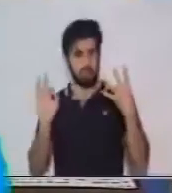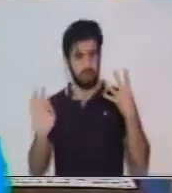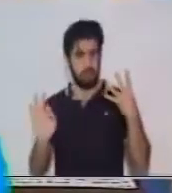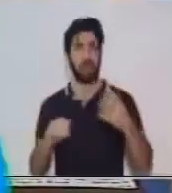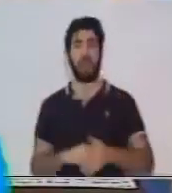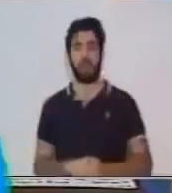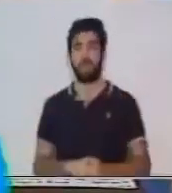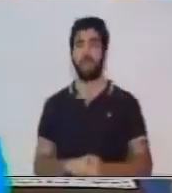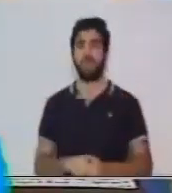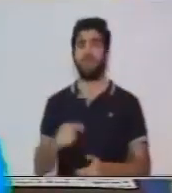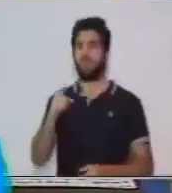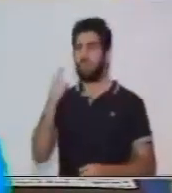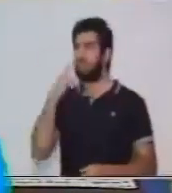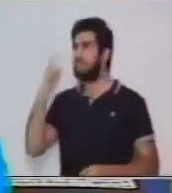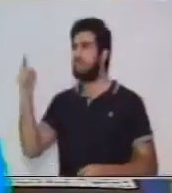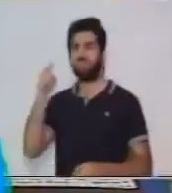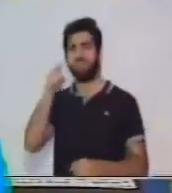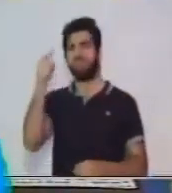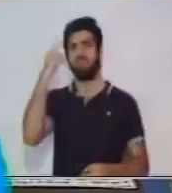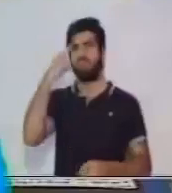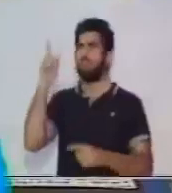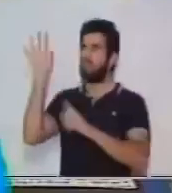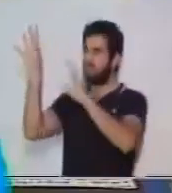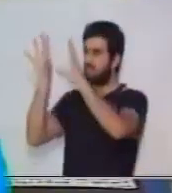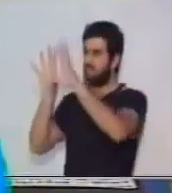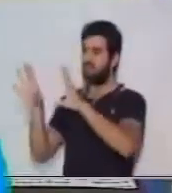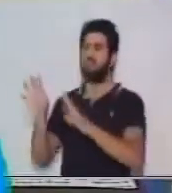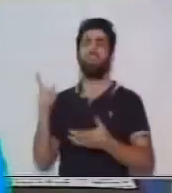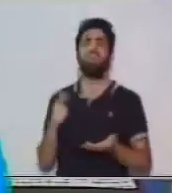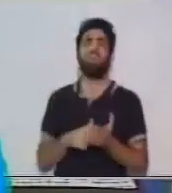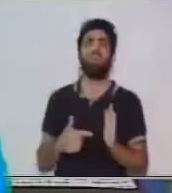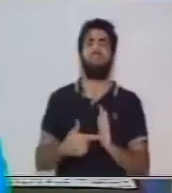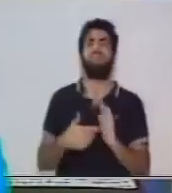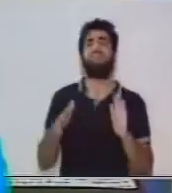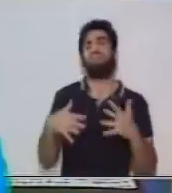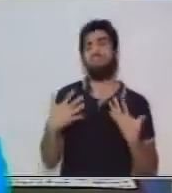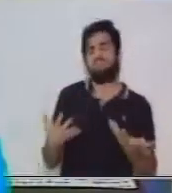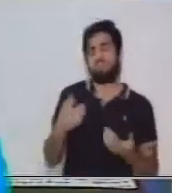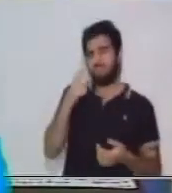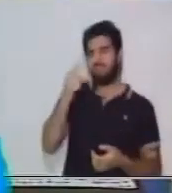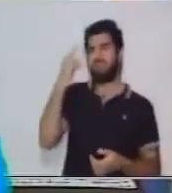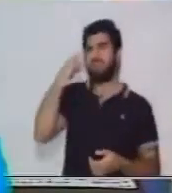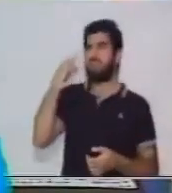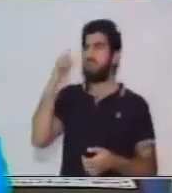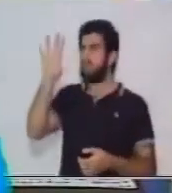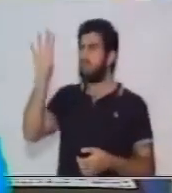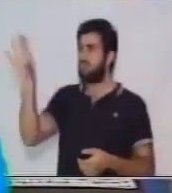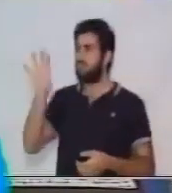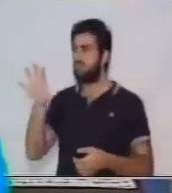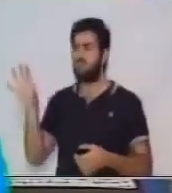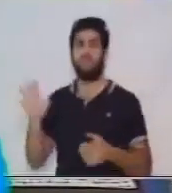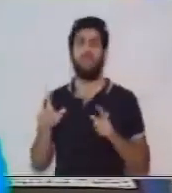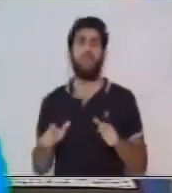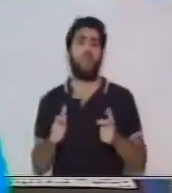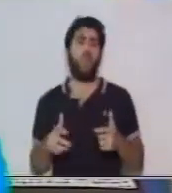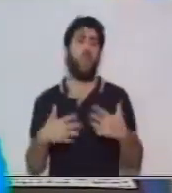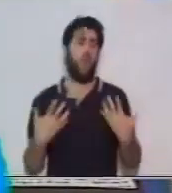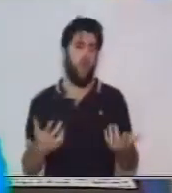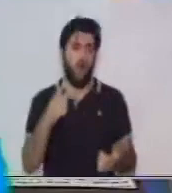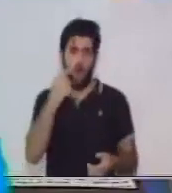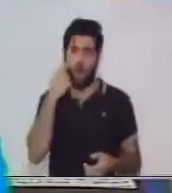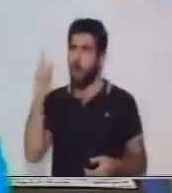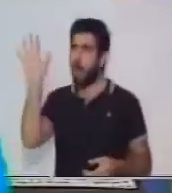¿Qué tienes tú en mente sobre todo esto? ¿O qué podríamos hacer para poder trabajar en casa con todas las personas que tienes a tu